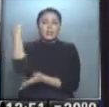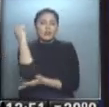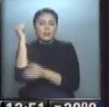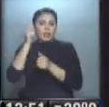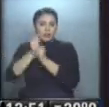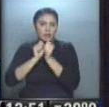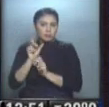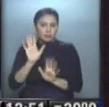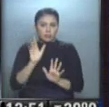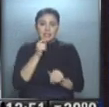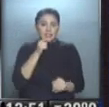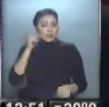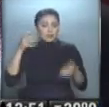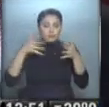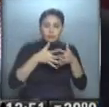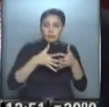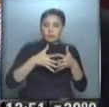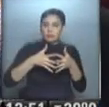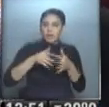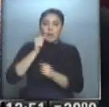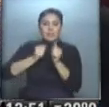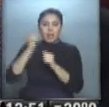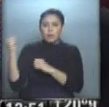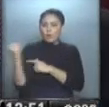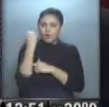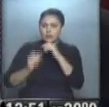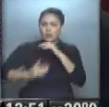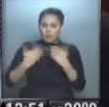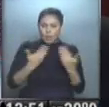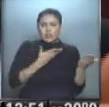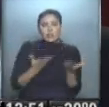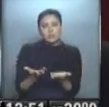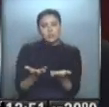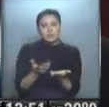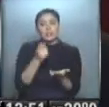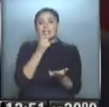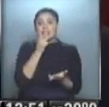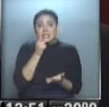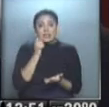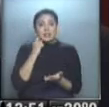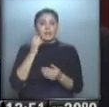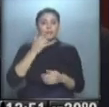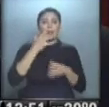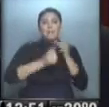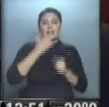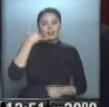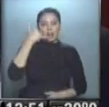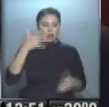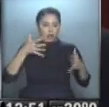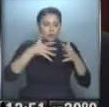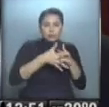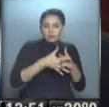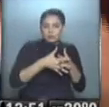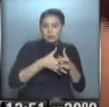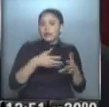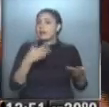La convergencia lo que logra es que las grandes compañías puedan tener los servicios. Si entran a converger las telefónicas y los